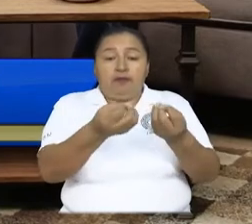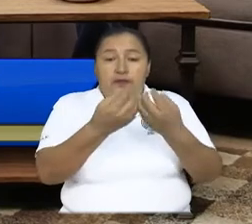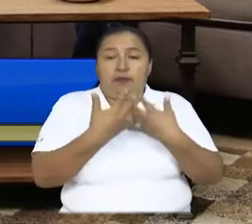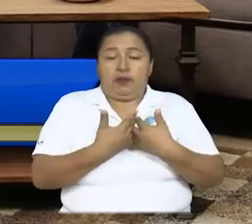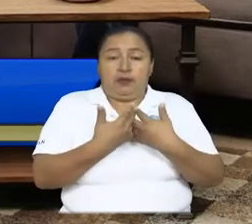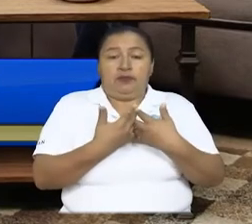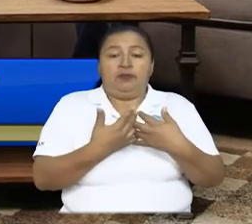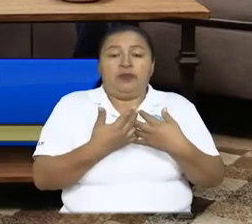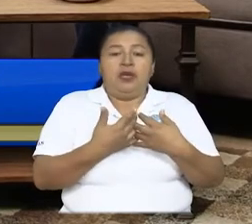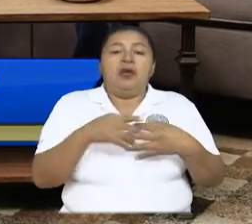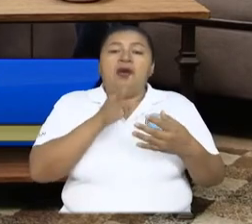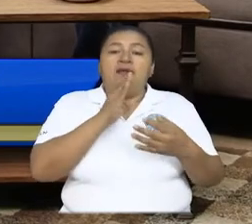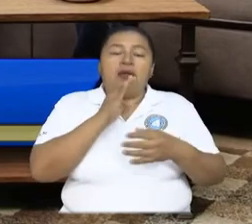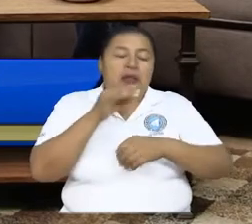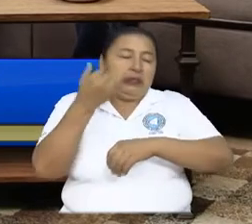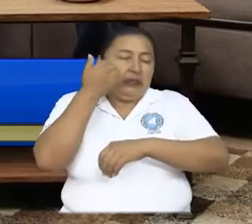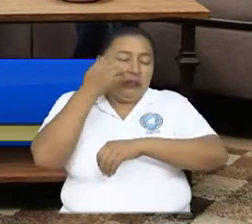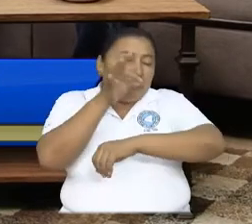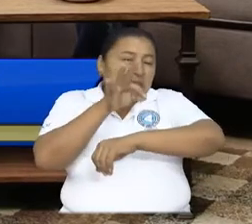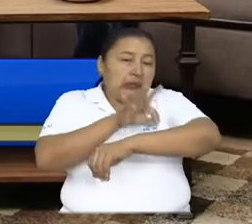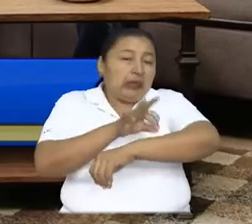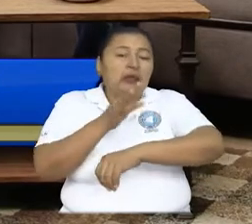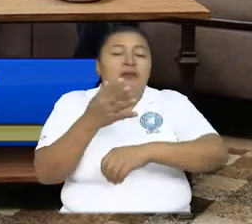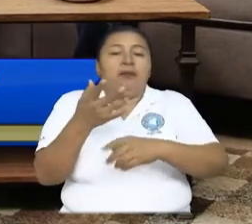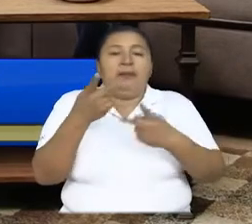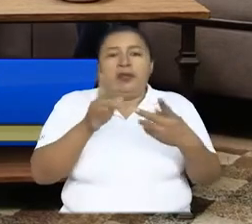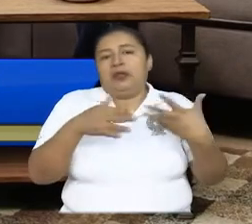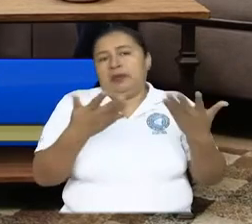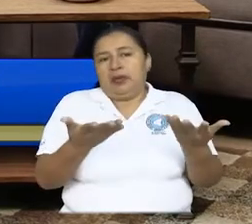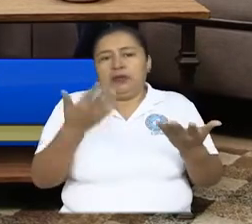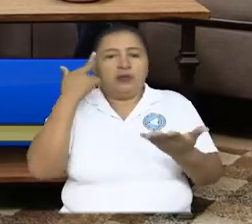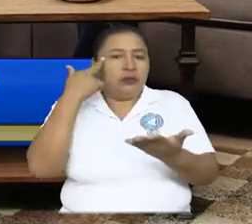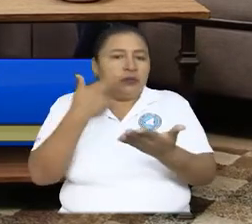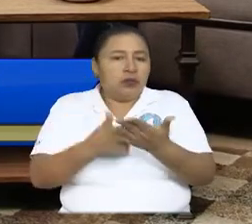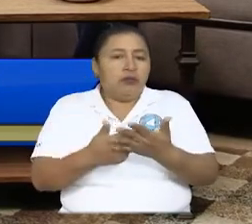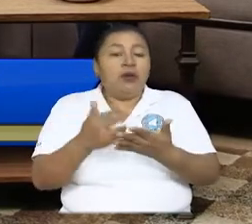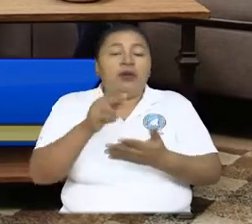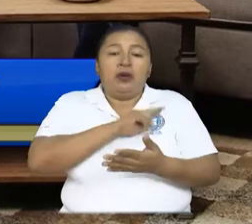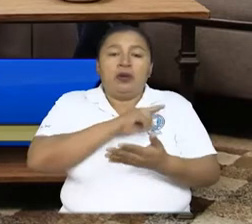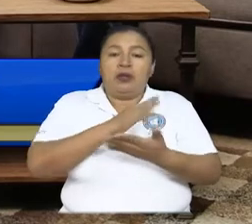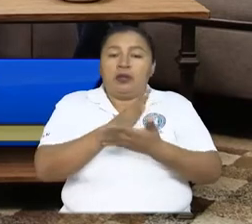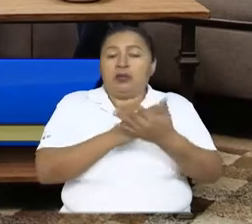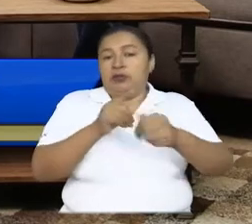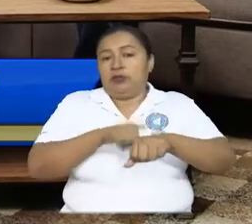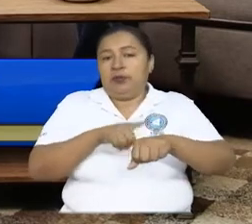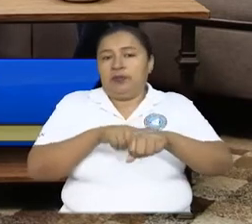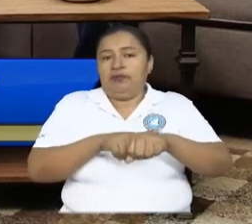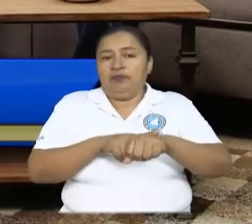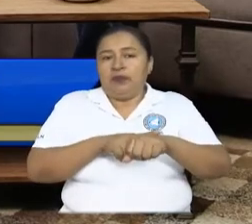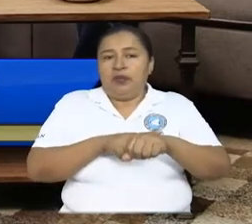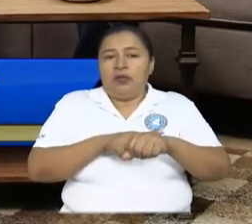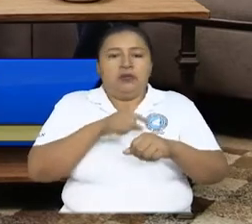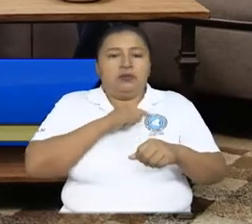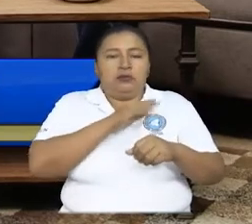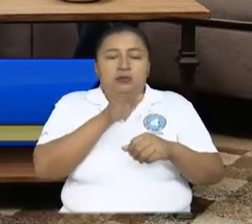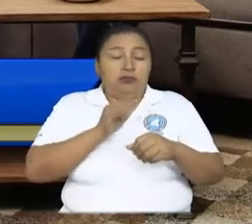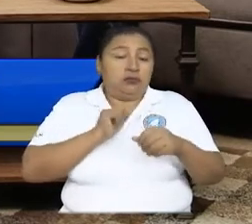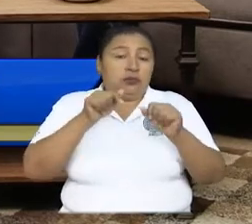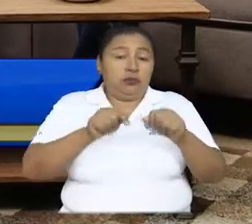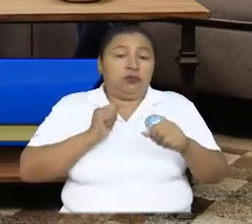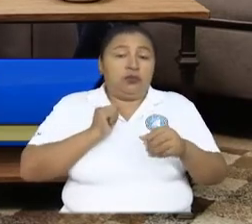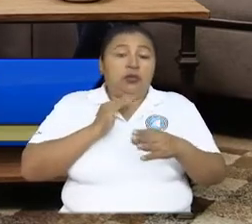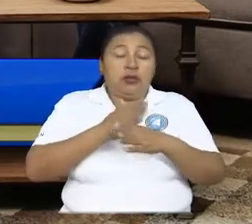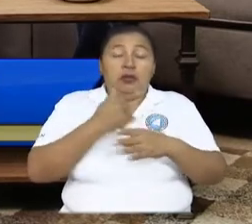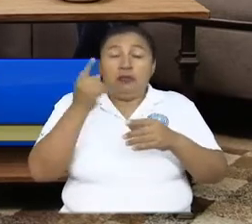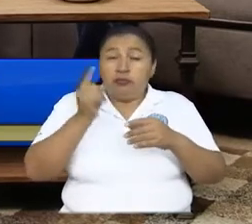habló de dengue pero también puede ser recordemos que en algunos momentos ya nunca más hemos sido amenazados